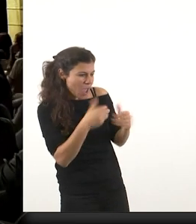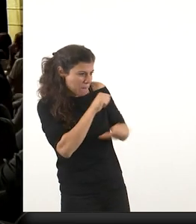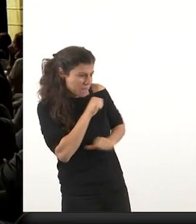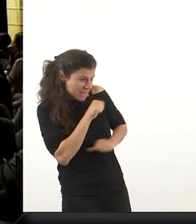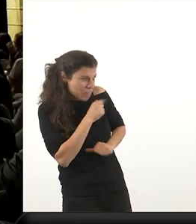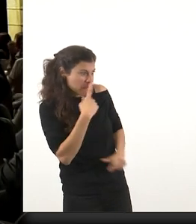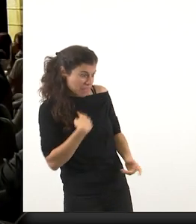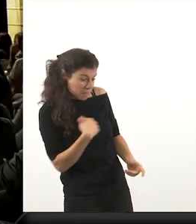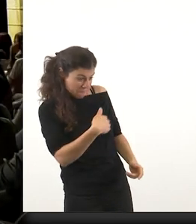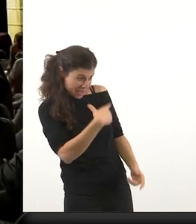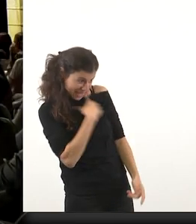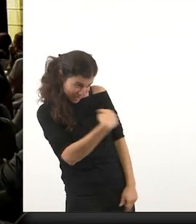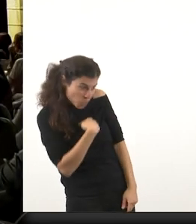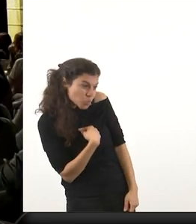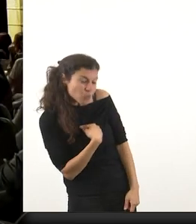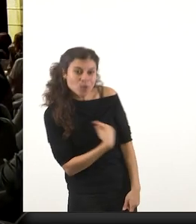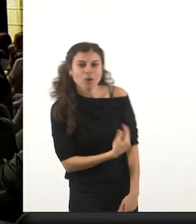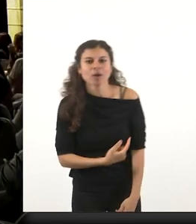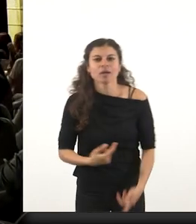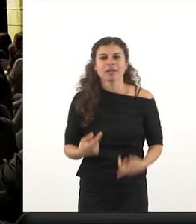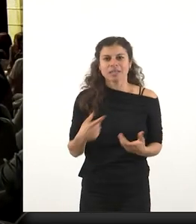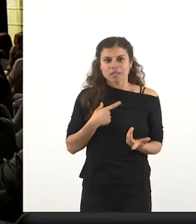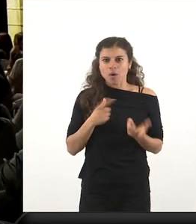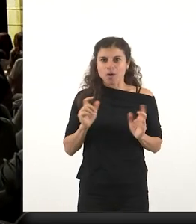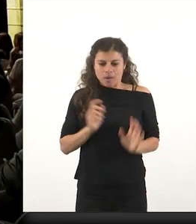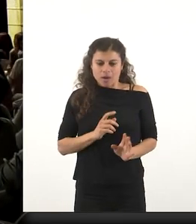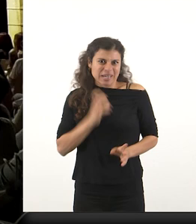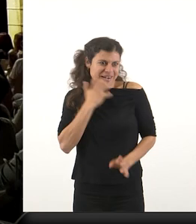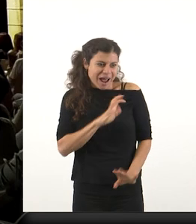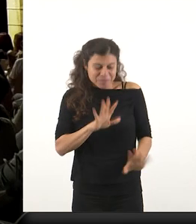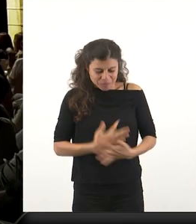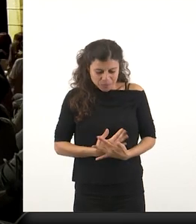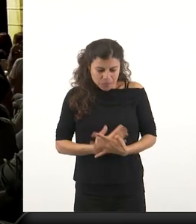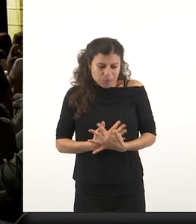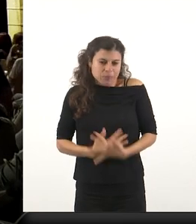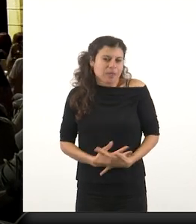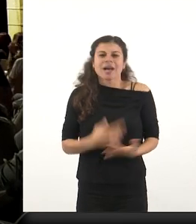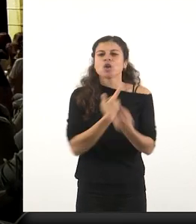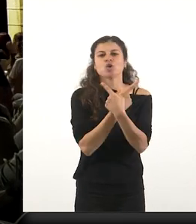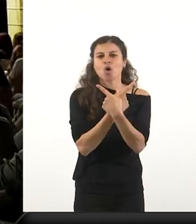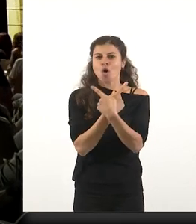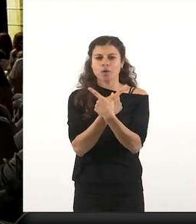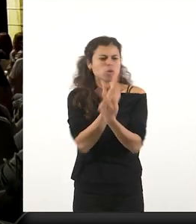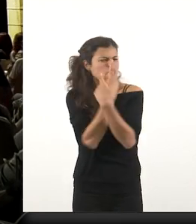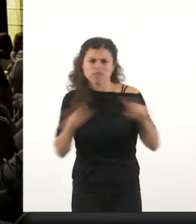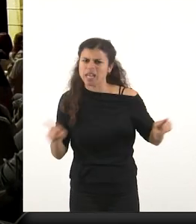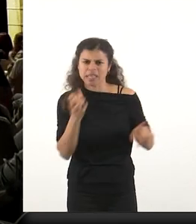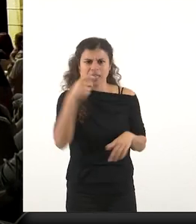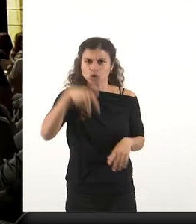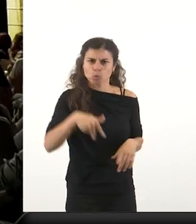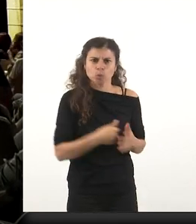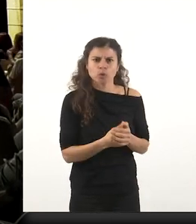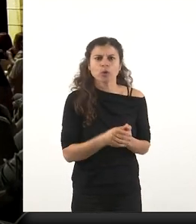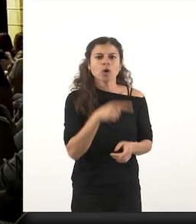a decirme que te mola? ¡Qué tío más raro! Pero sentí mariposa en el estómago, nos hicimos novios. Era tan diferente al Antonio, era yo la que le preguntaba. Lolo,